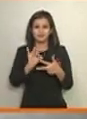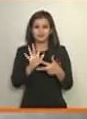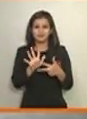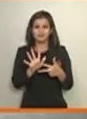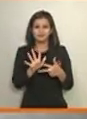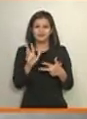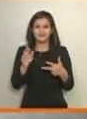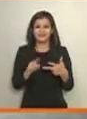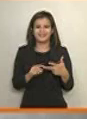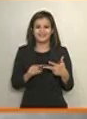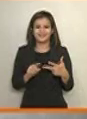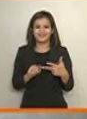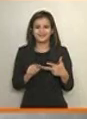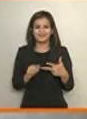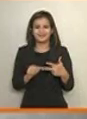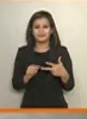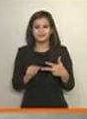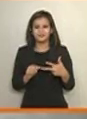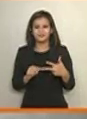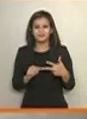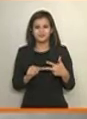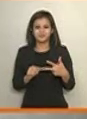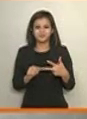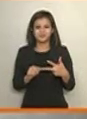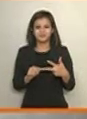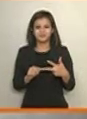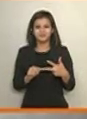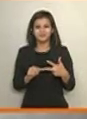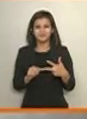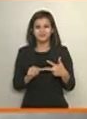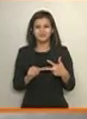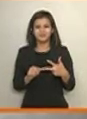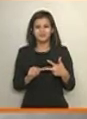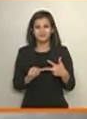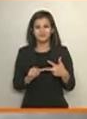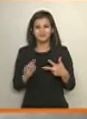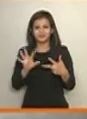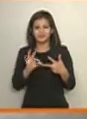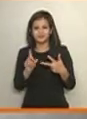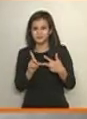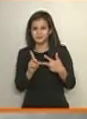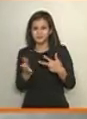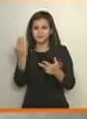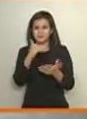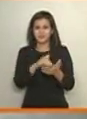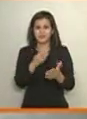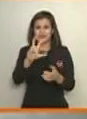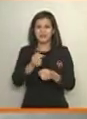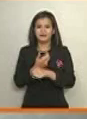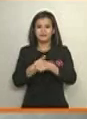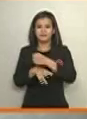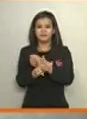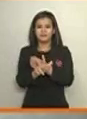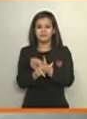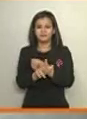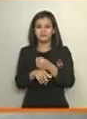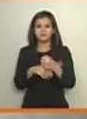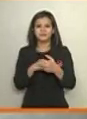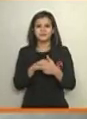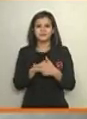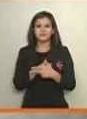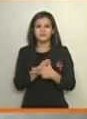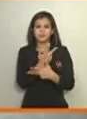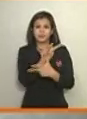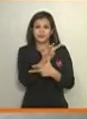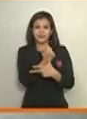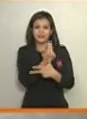85, tercer y último número ganador. Este es el 91. Repito con mucho gusto los tres números ganadores en